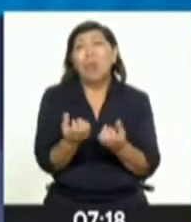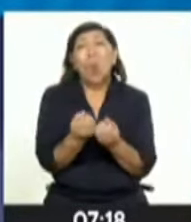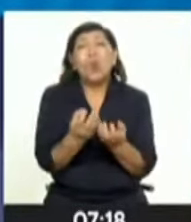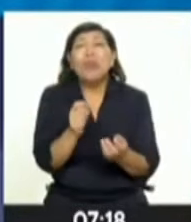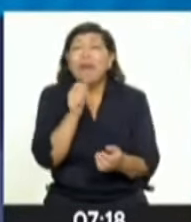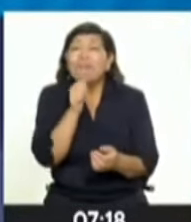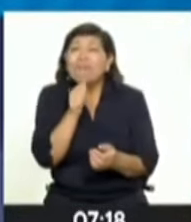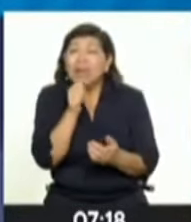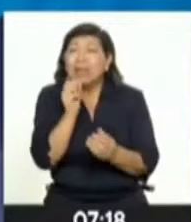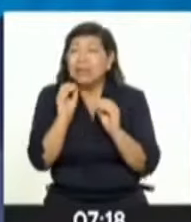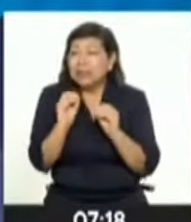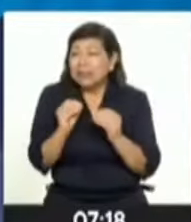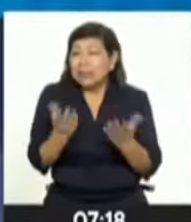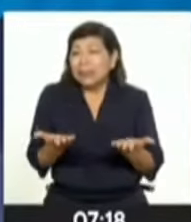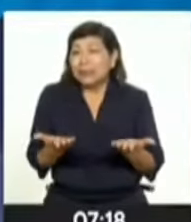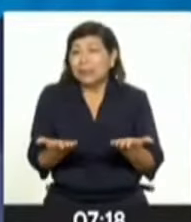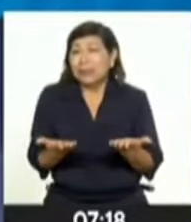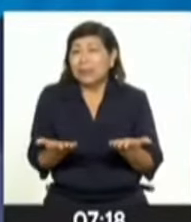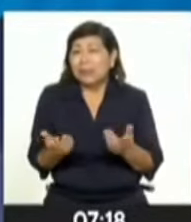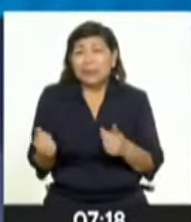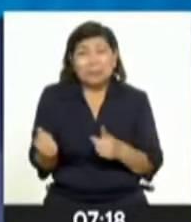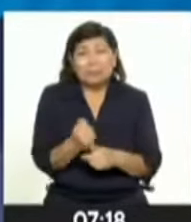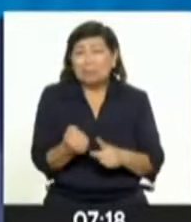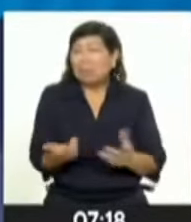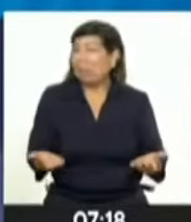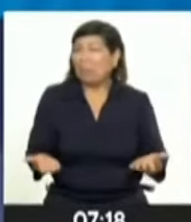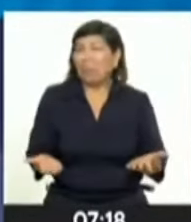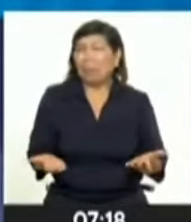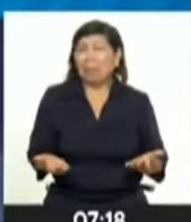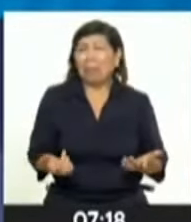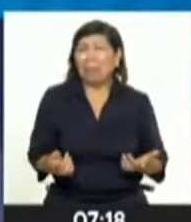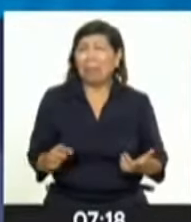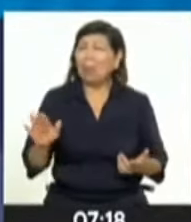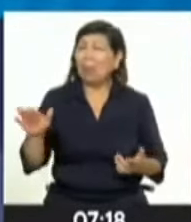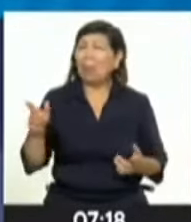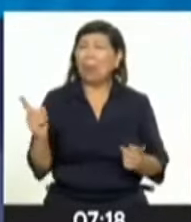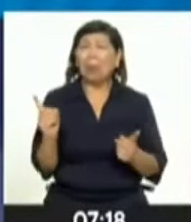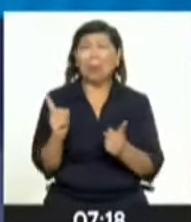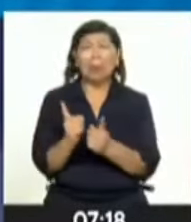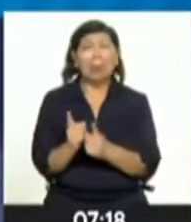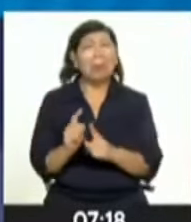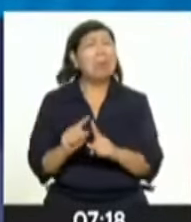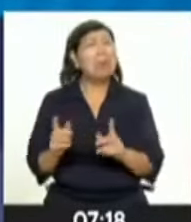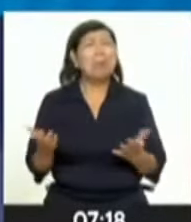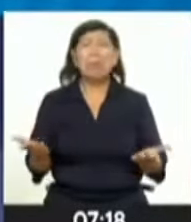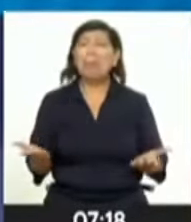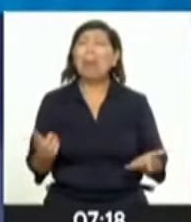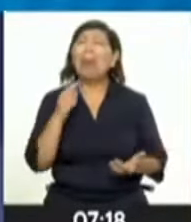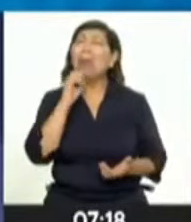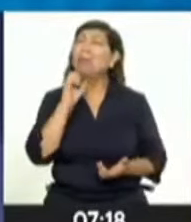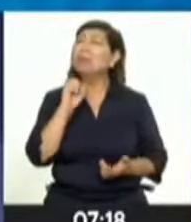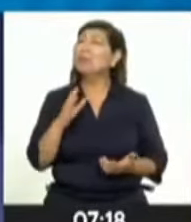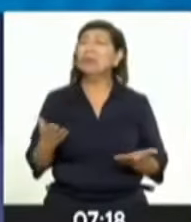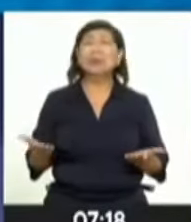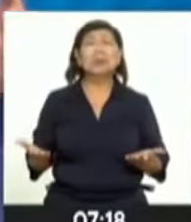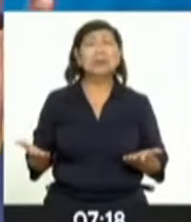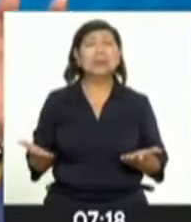veces se considera de que pues no es violencia. O sea, el hecho de que a un chico lo aparten no es violencia. El hecho de que